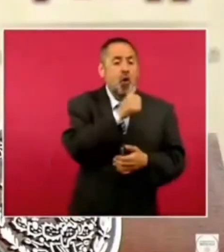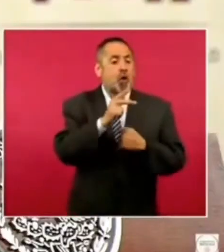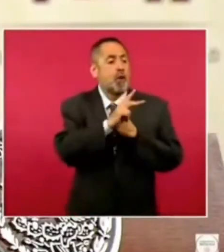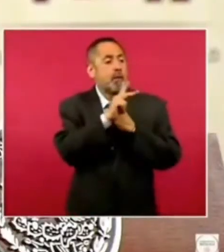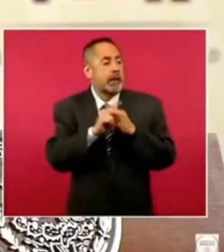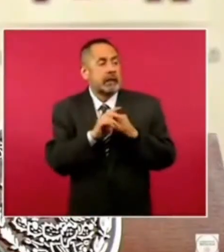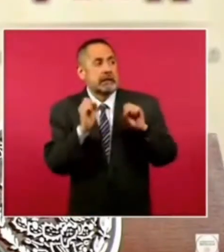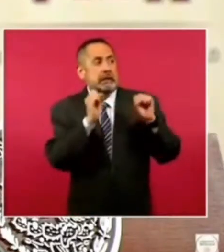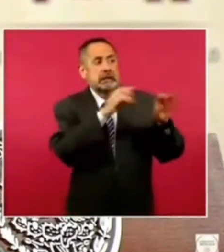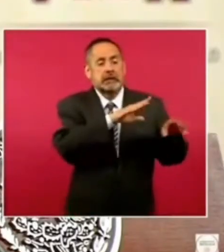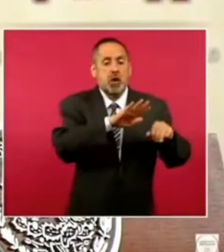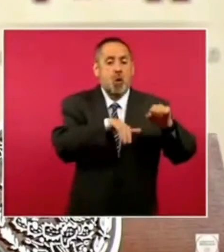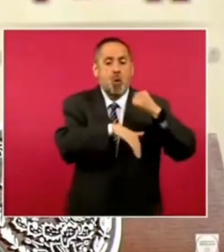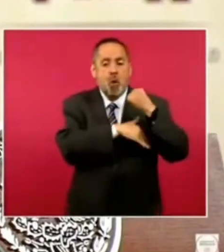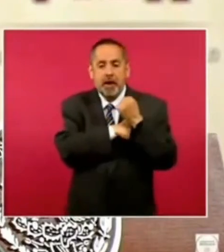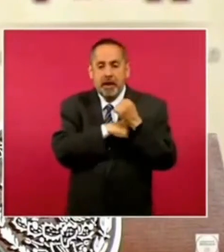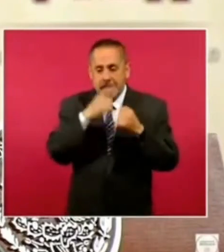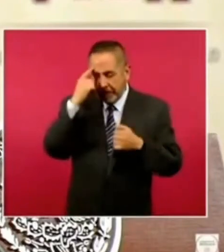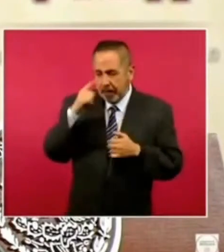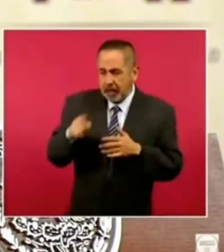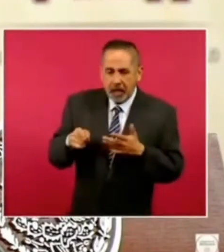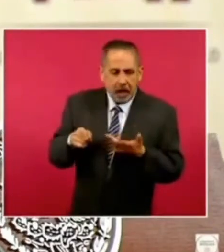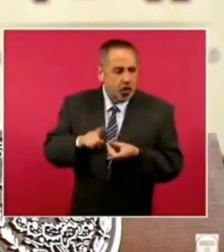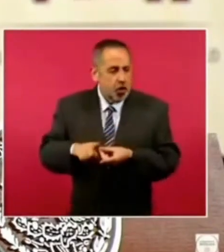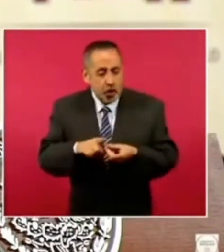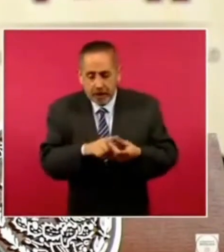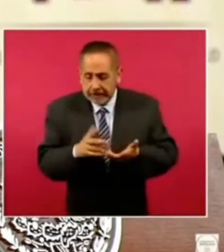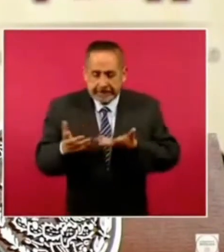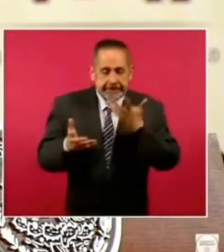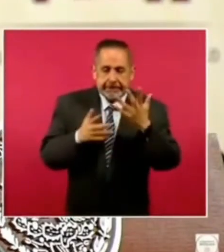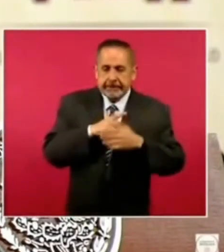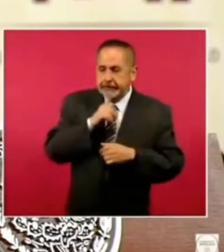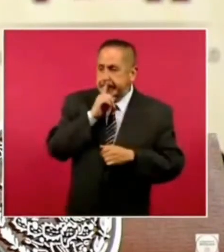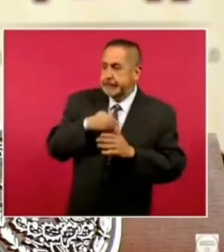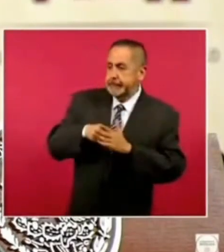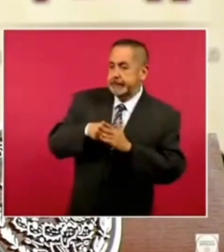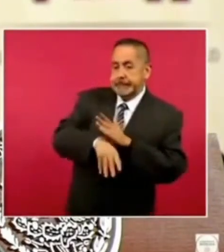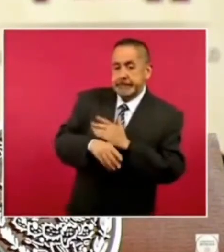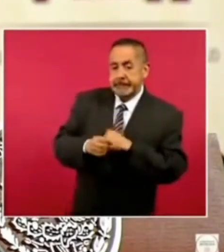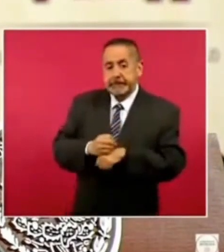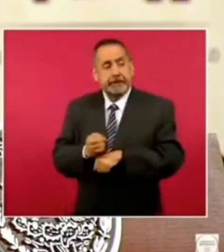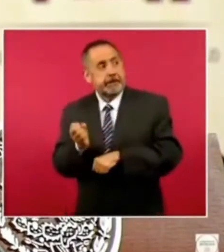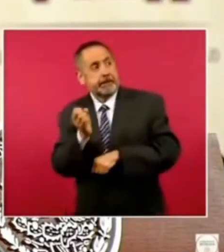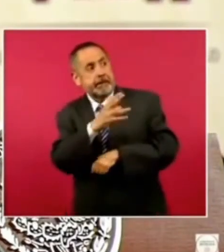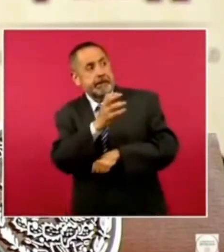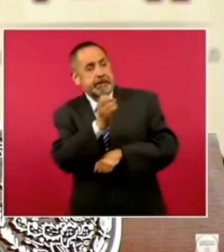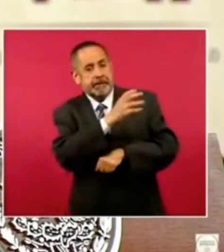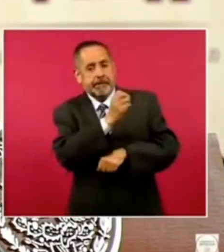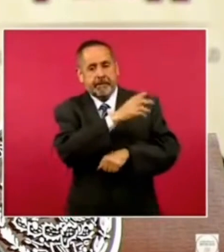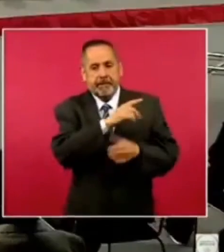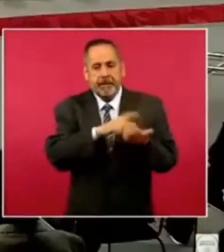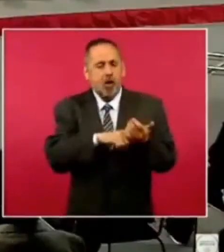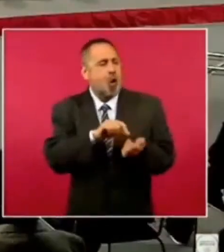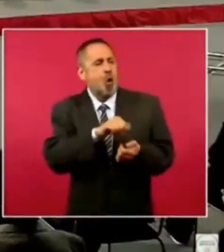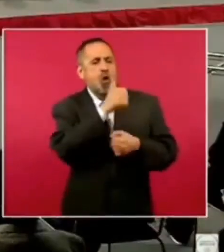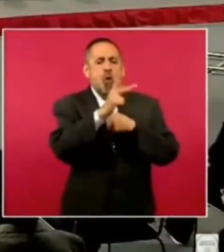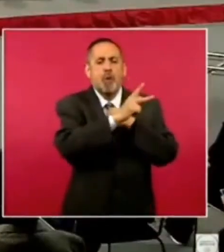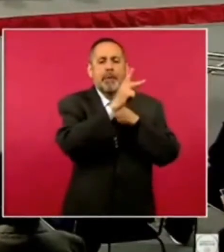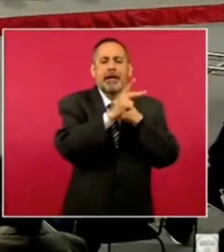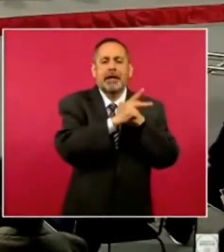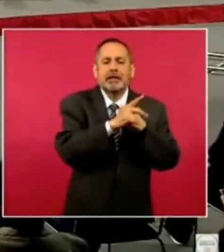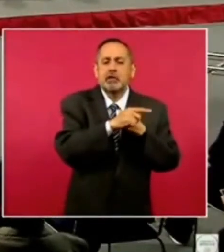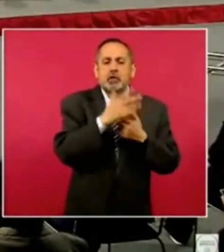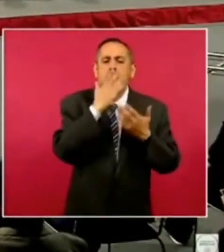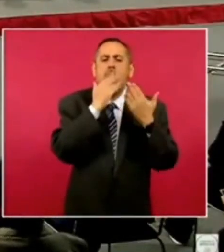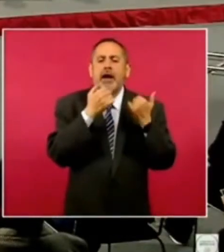mecanismos dirigidos a ocultar el rastro a través de la utilización de paraísos fiscales